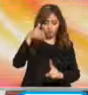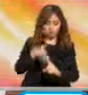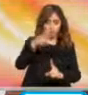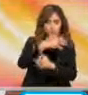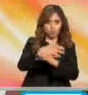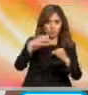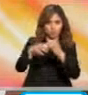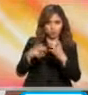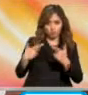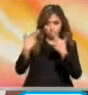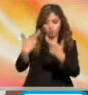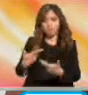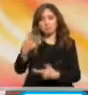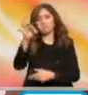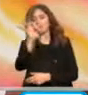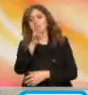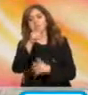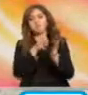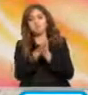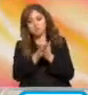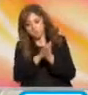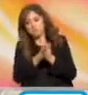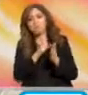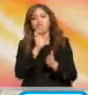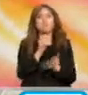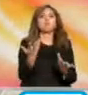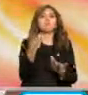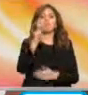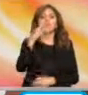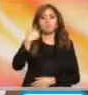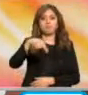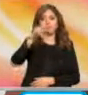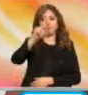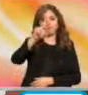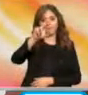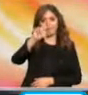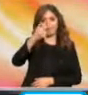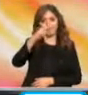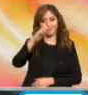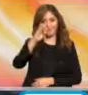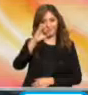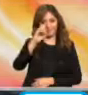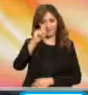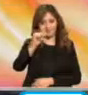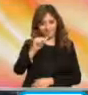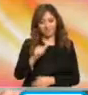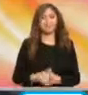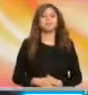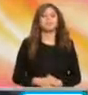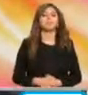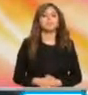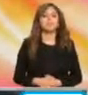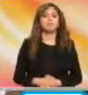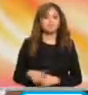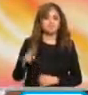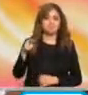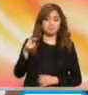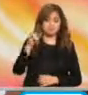Esta palabra se refiere al peso ganado por comer en exceso debido a las emociones Ajá. o a los desamores. Me pasa mensual. Nada más.